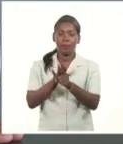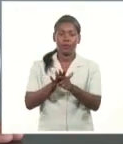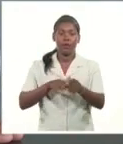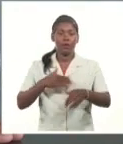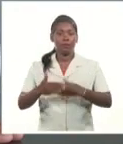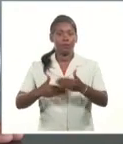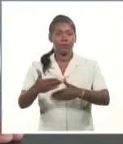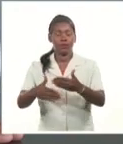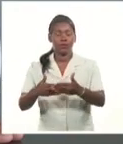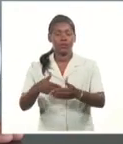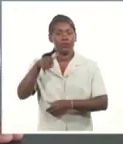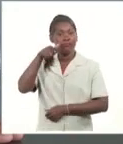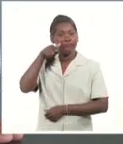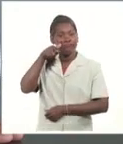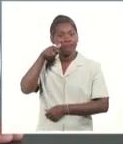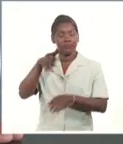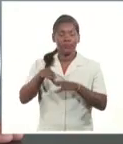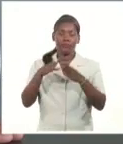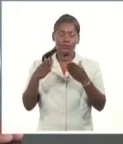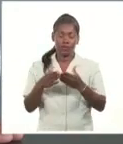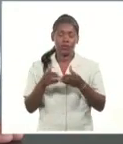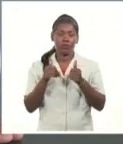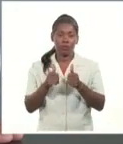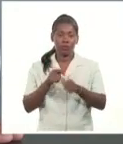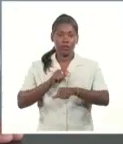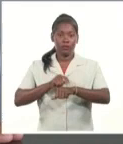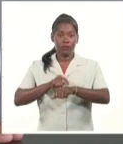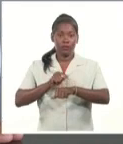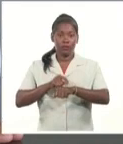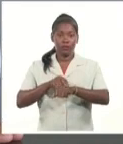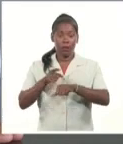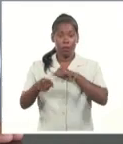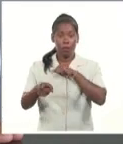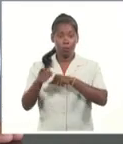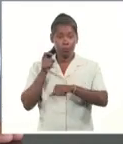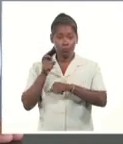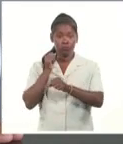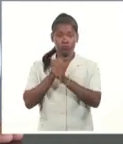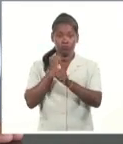proceso que llevará, es un proceso muy minucioso que lleva